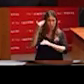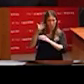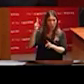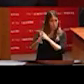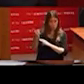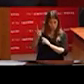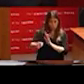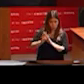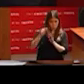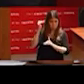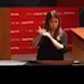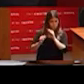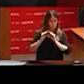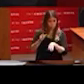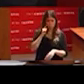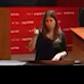desarrollando su carrera